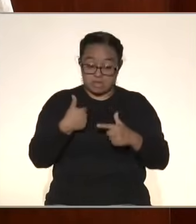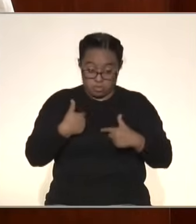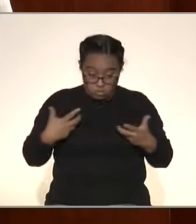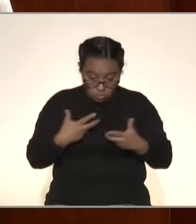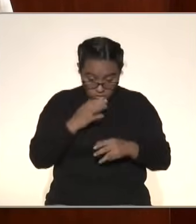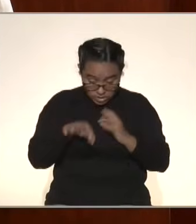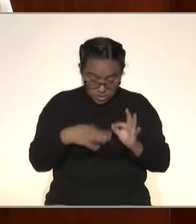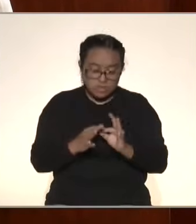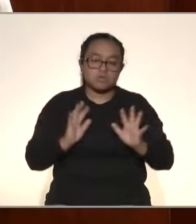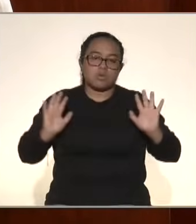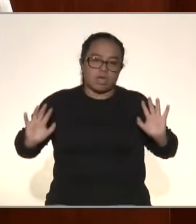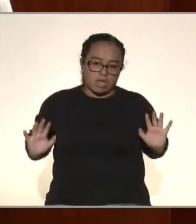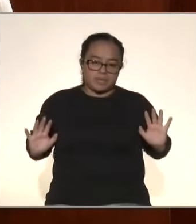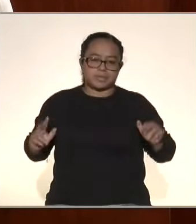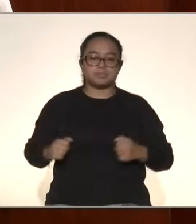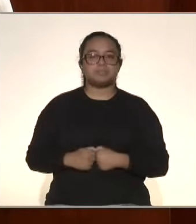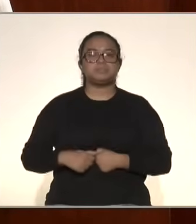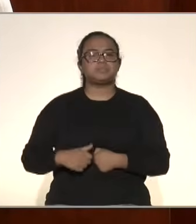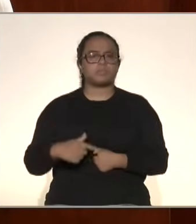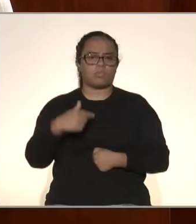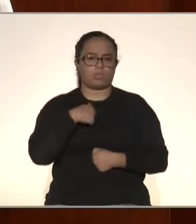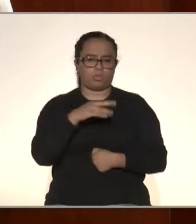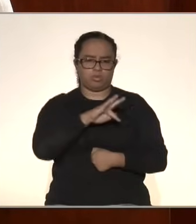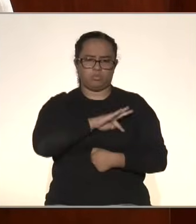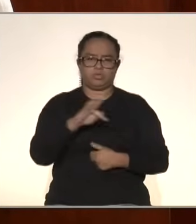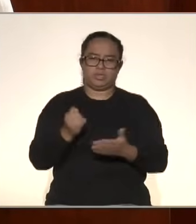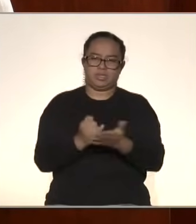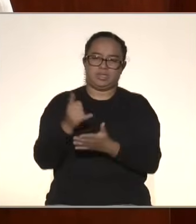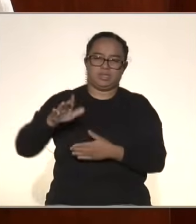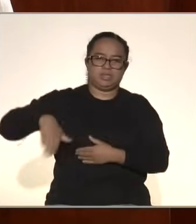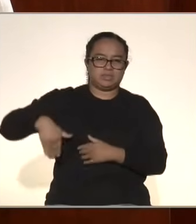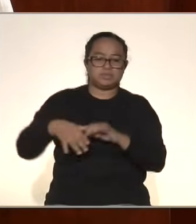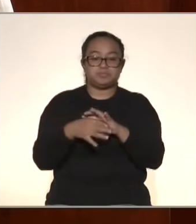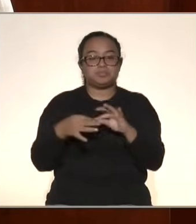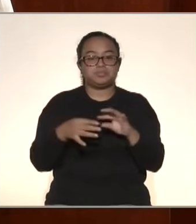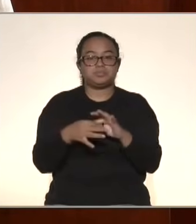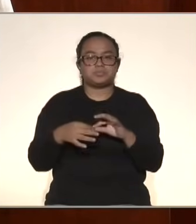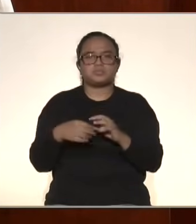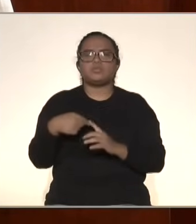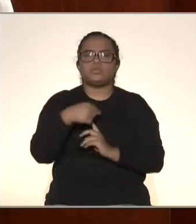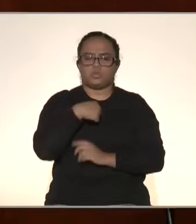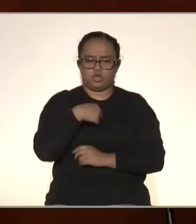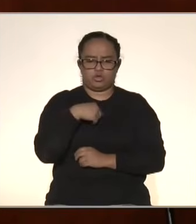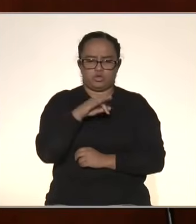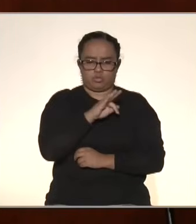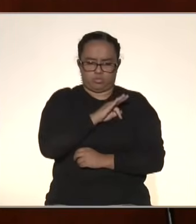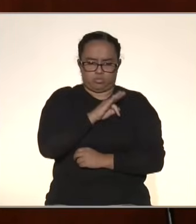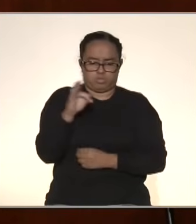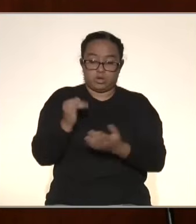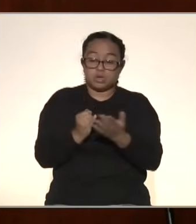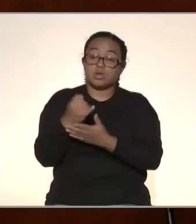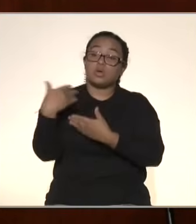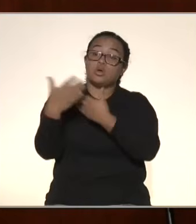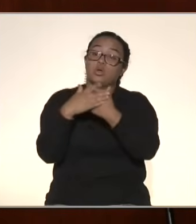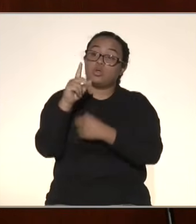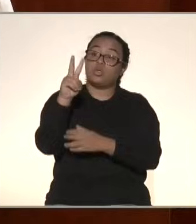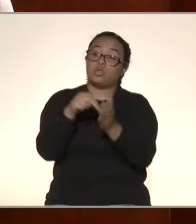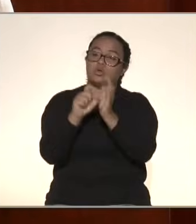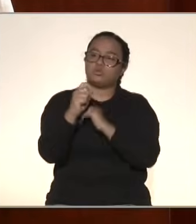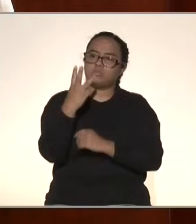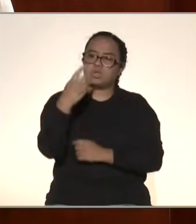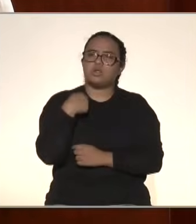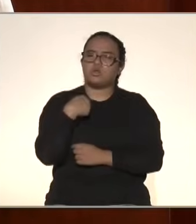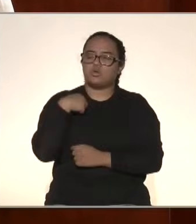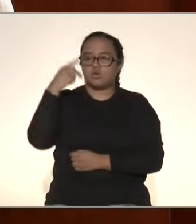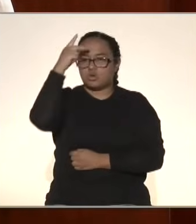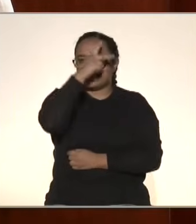Puedo decidir, como bien lo mencionabas hace algunos minutos, puedo decidir que para el 2023 iniciaré una terapia